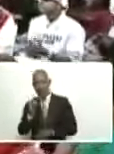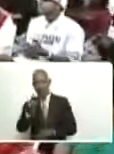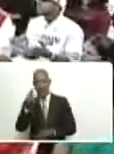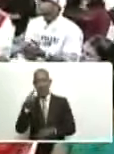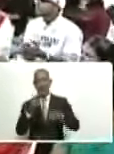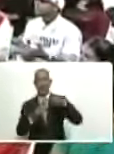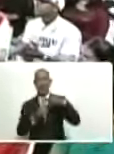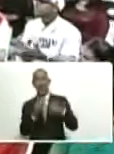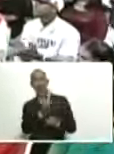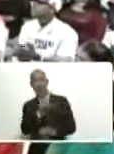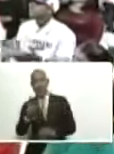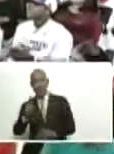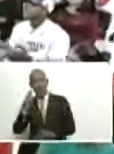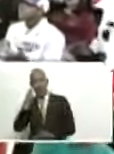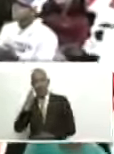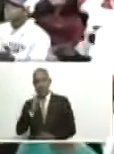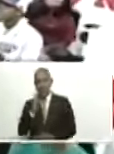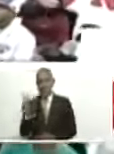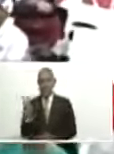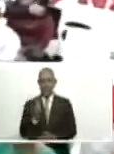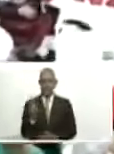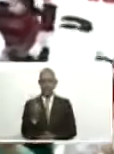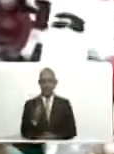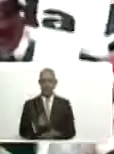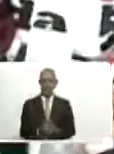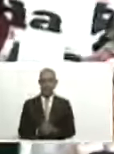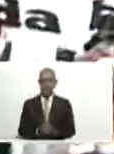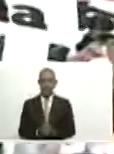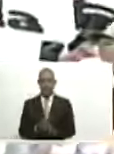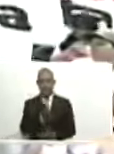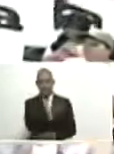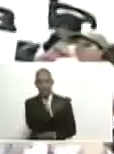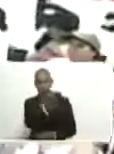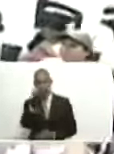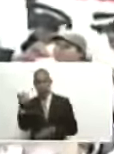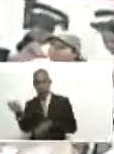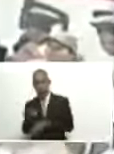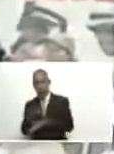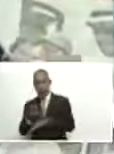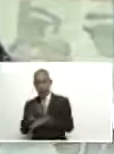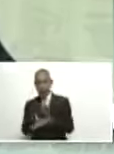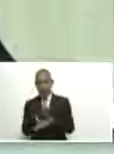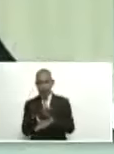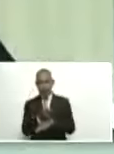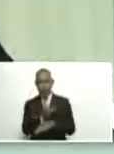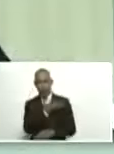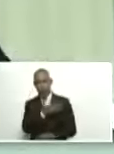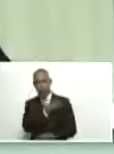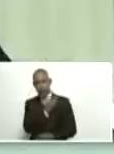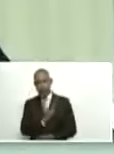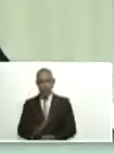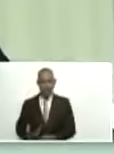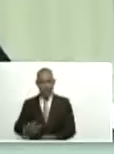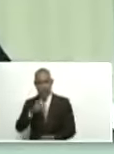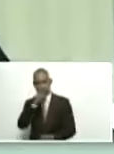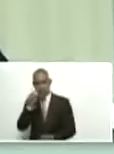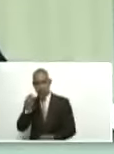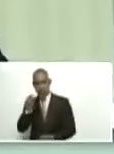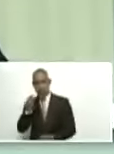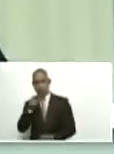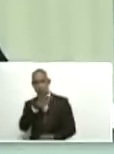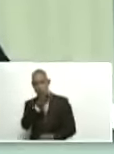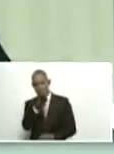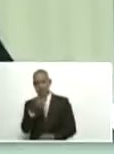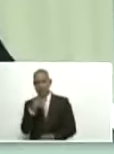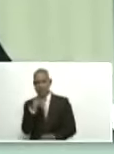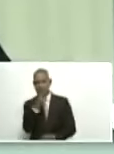República Bolivariana de Venezuela. Ellos son gobierno, presidente, usted se los ha dicho. Ellos son uno de los niveles de gobierno,